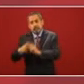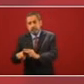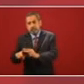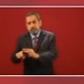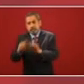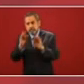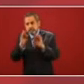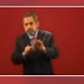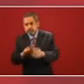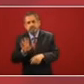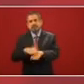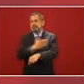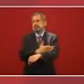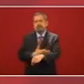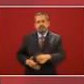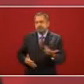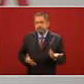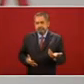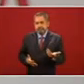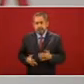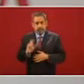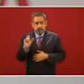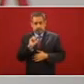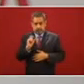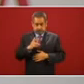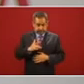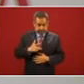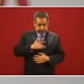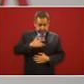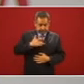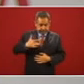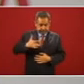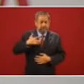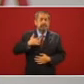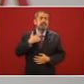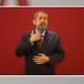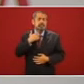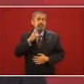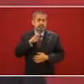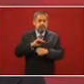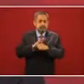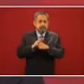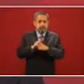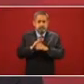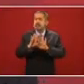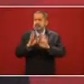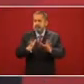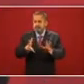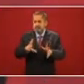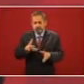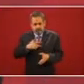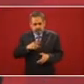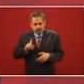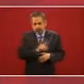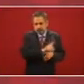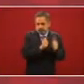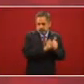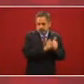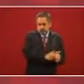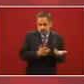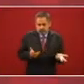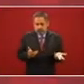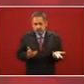una persona con esos síntomas debemos asumir que tiene coronavirus. Cuando estábamos todavía en la